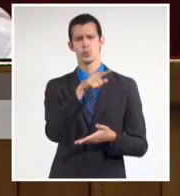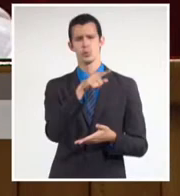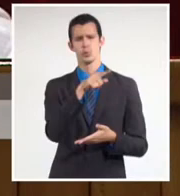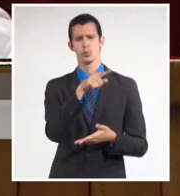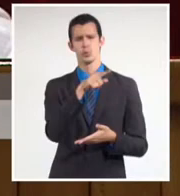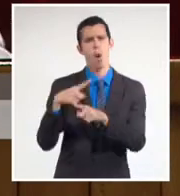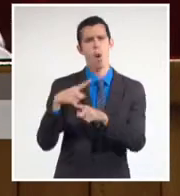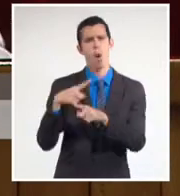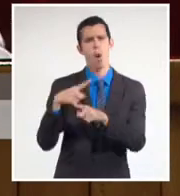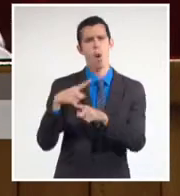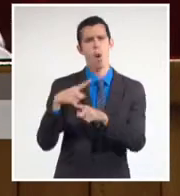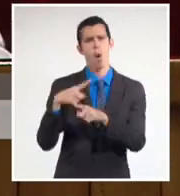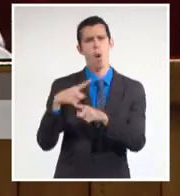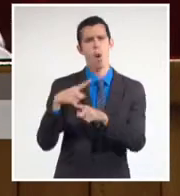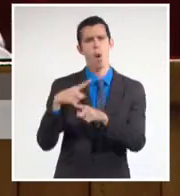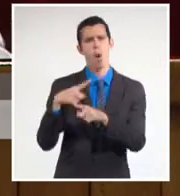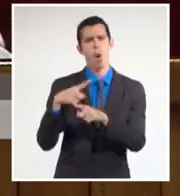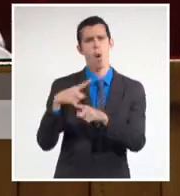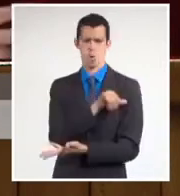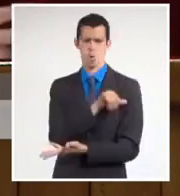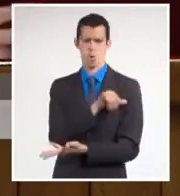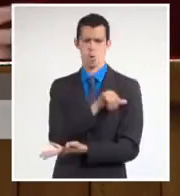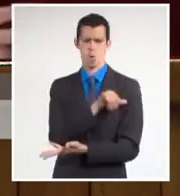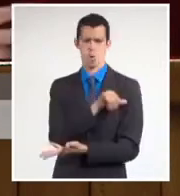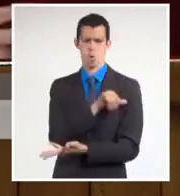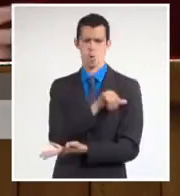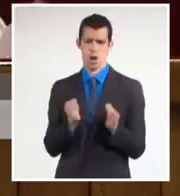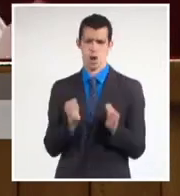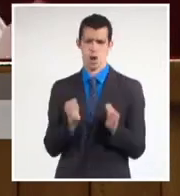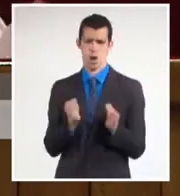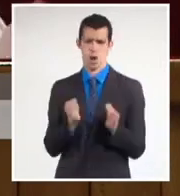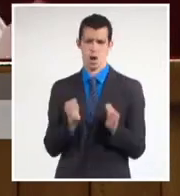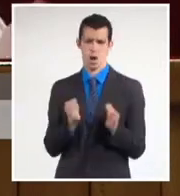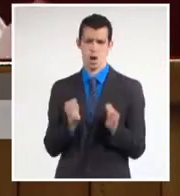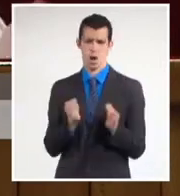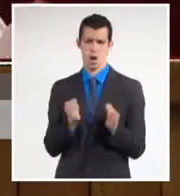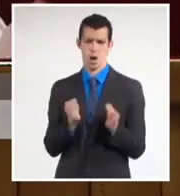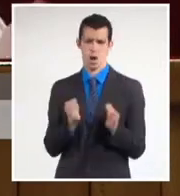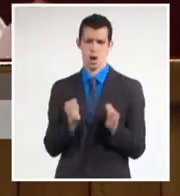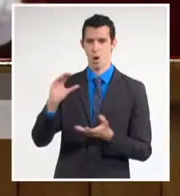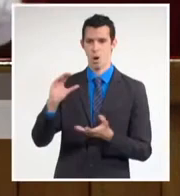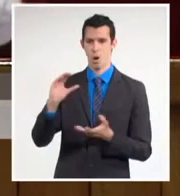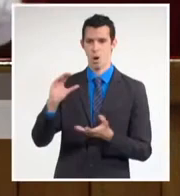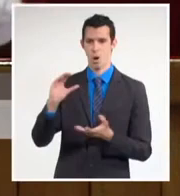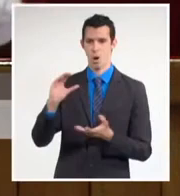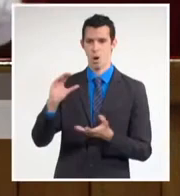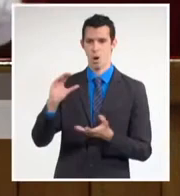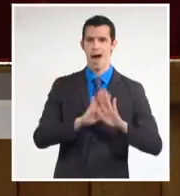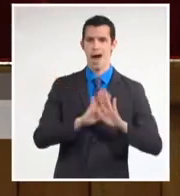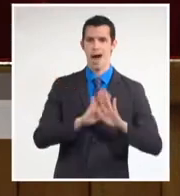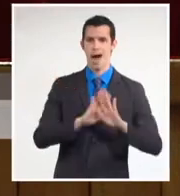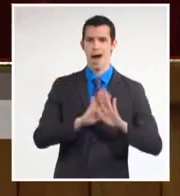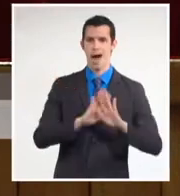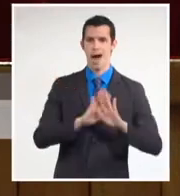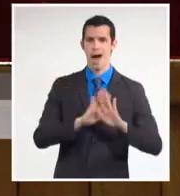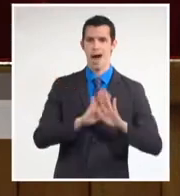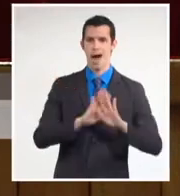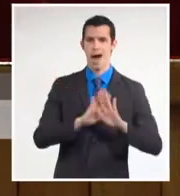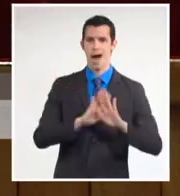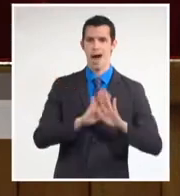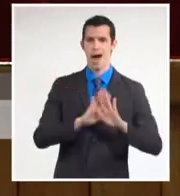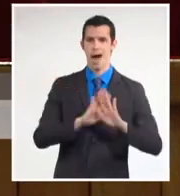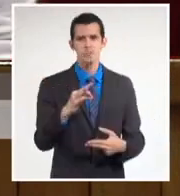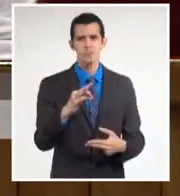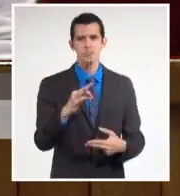mismo? Y nosotros lo que queremos es que la gente gane más haciendo más y más ofertas. No se puede permitir,